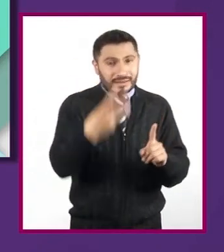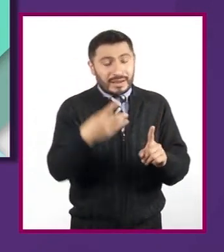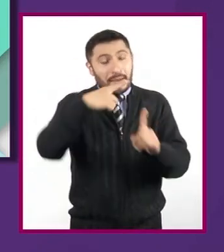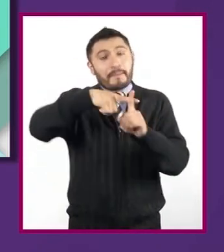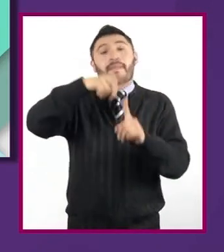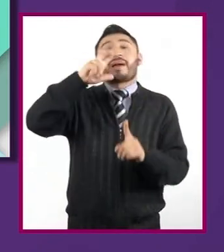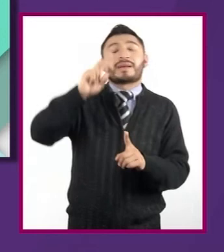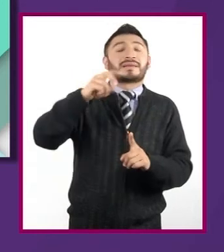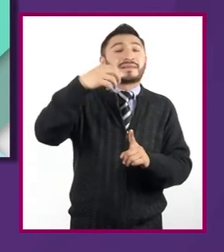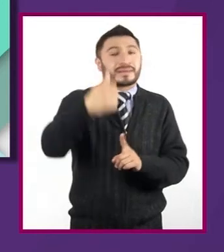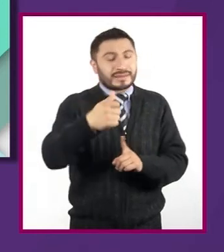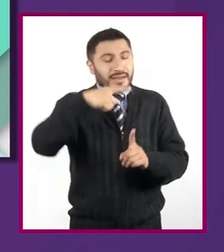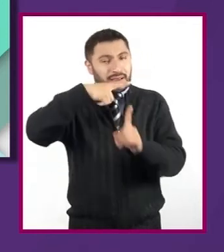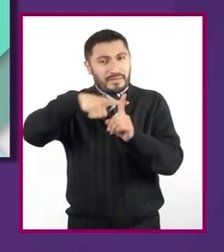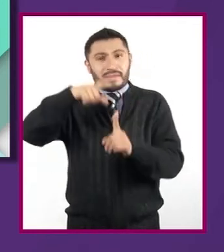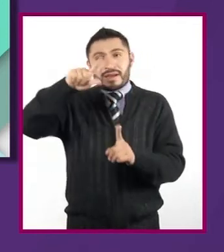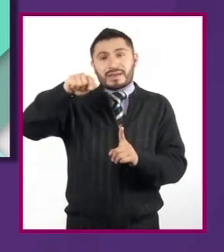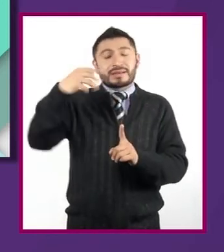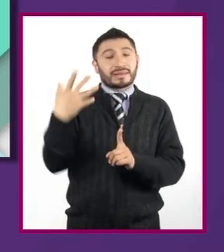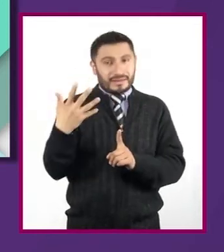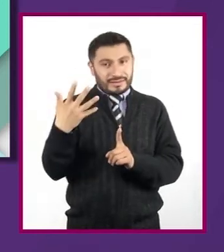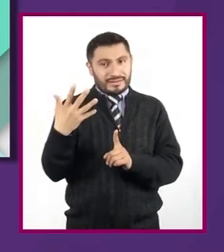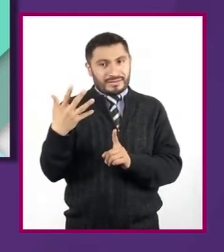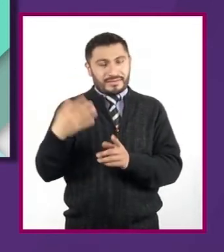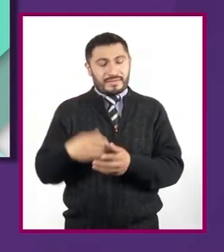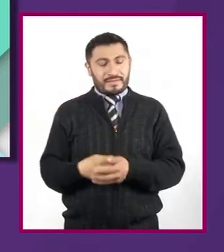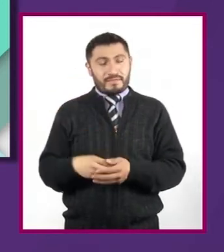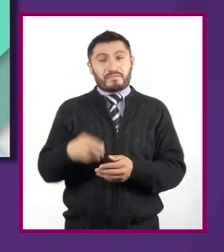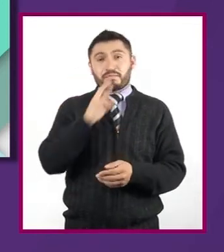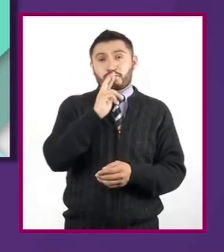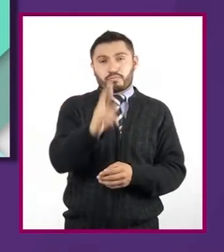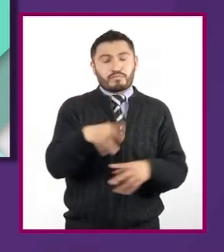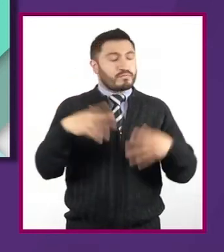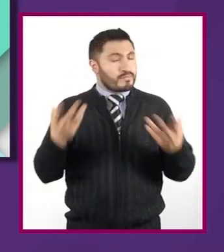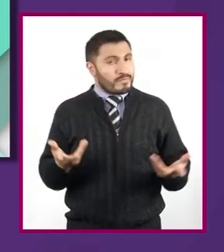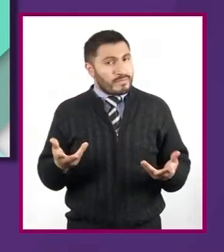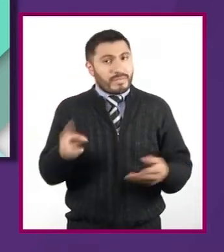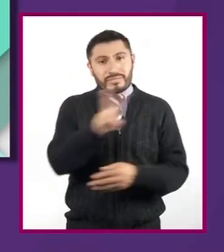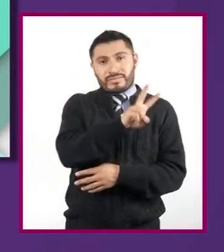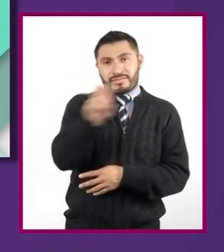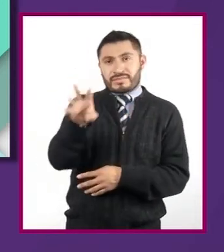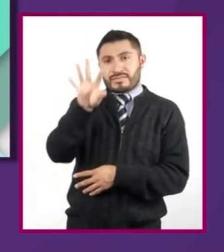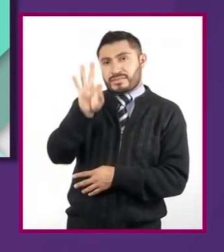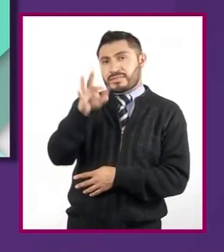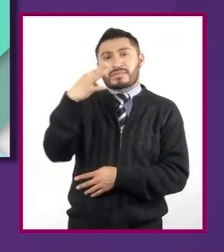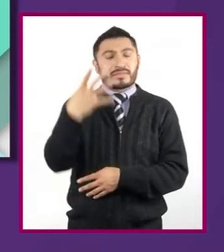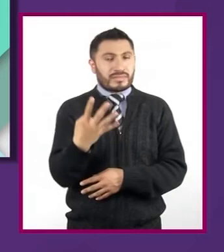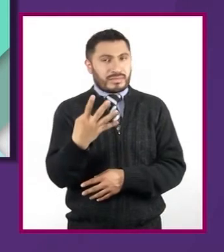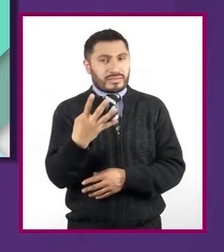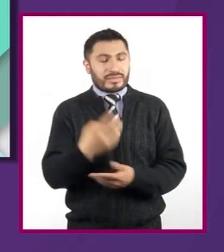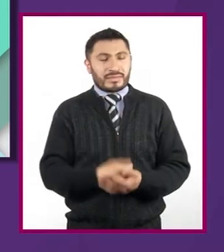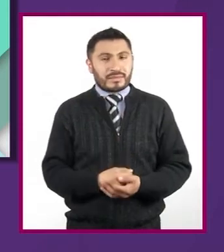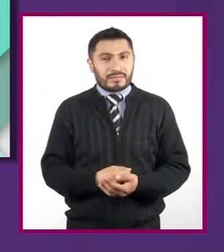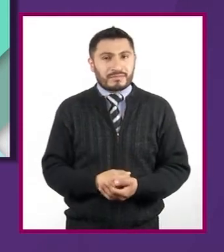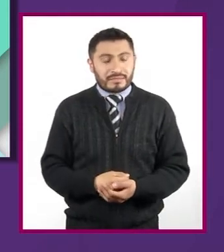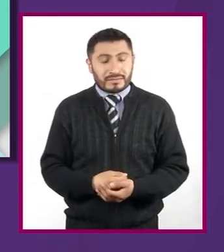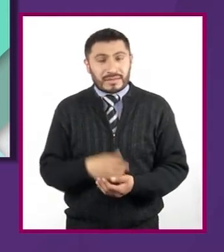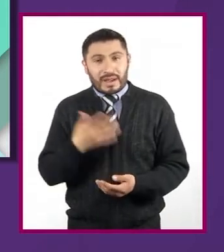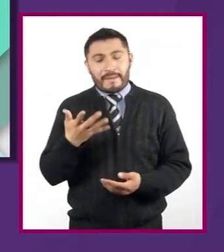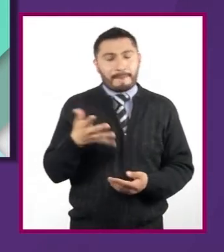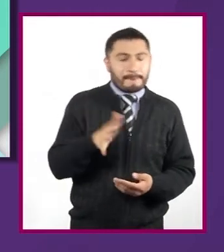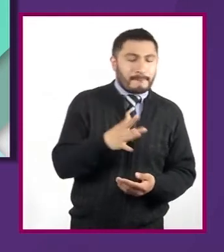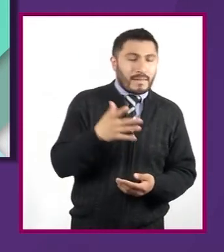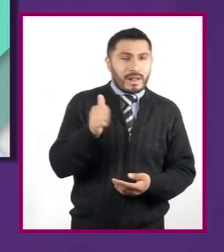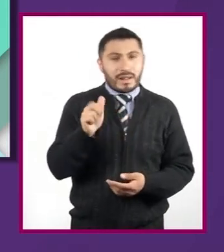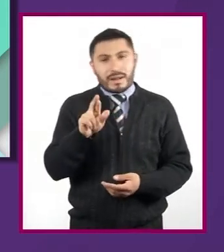más 36 más 75, lo que nos da 244. La media